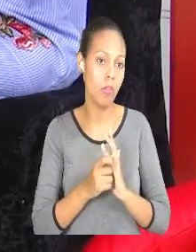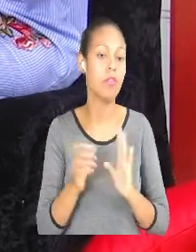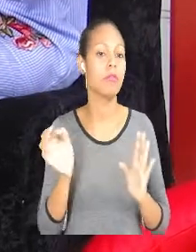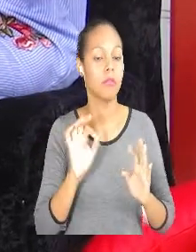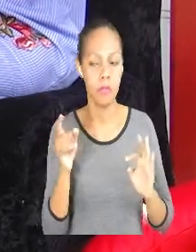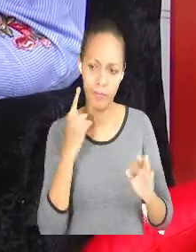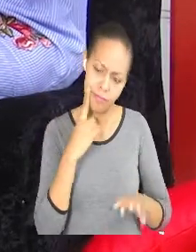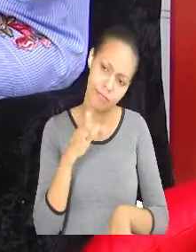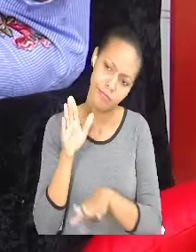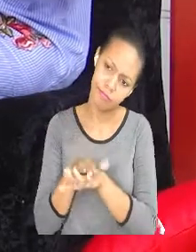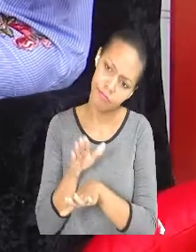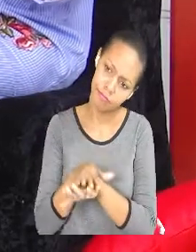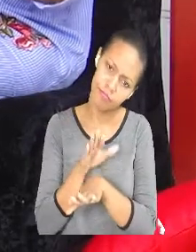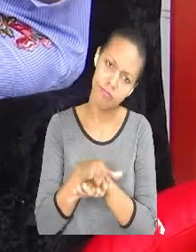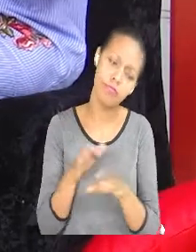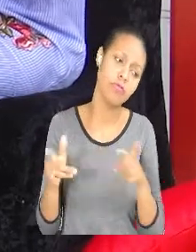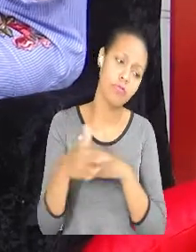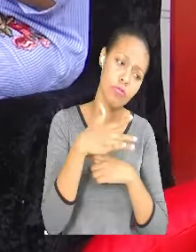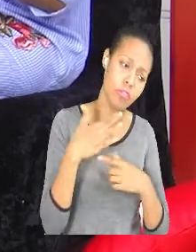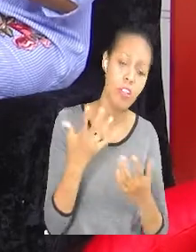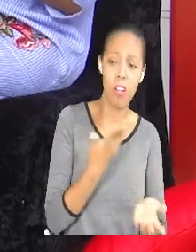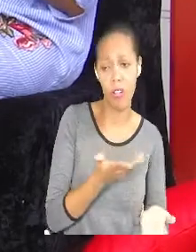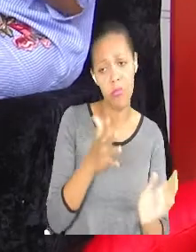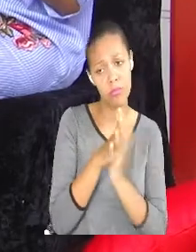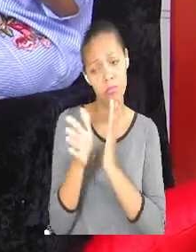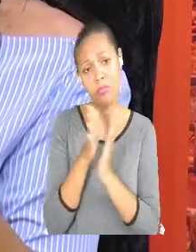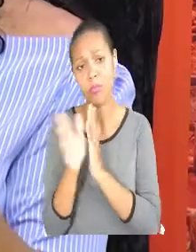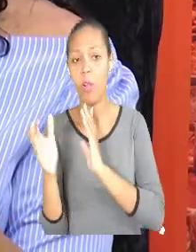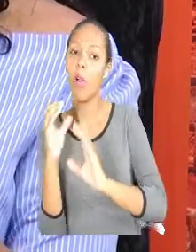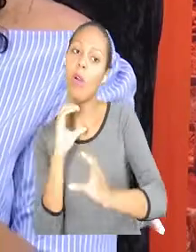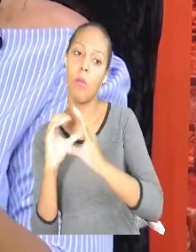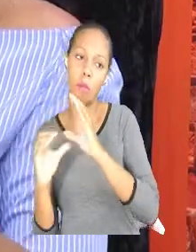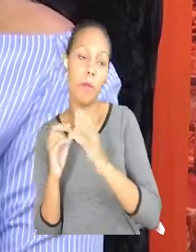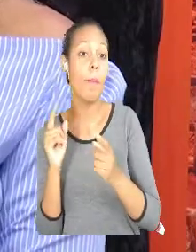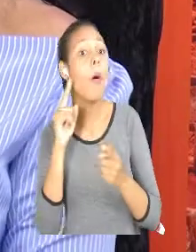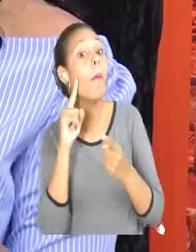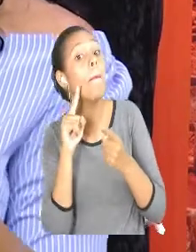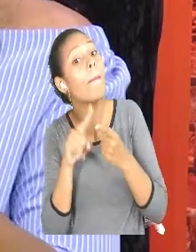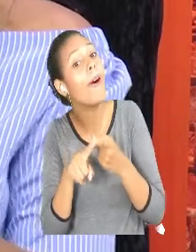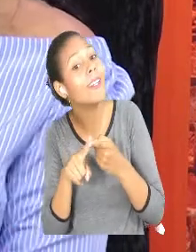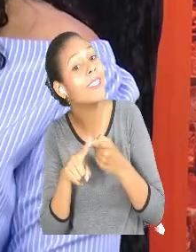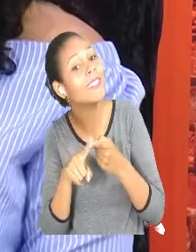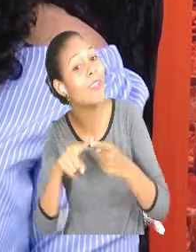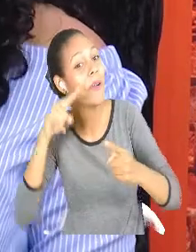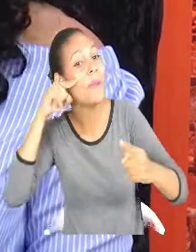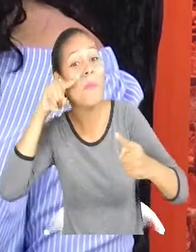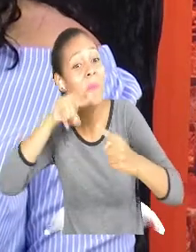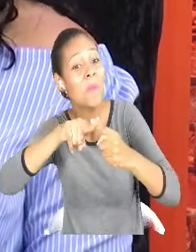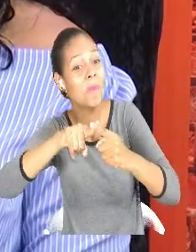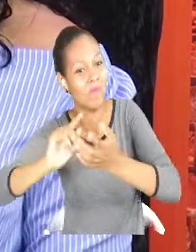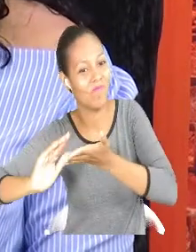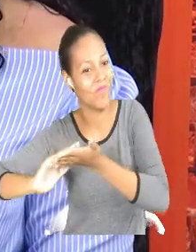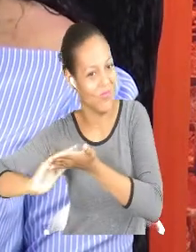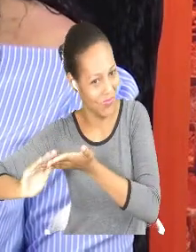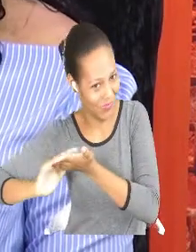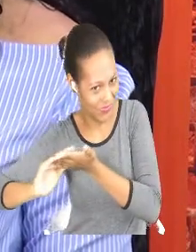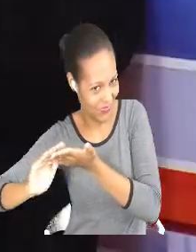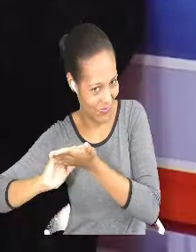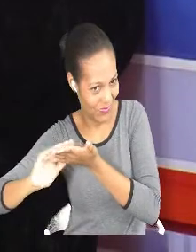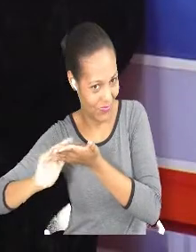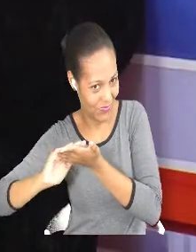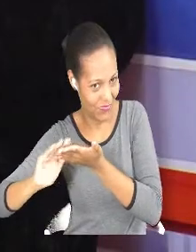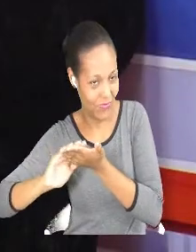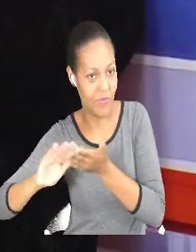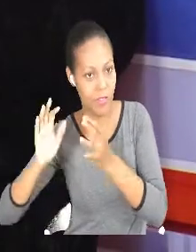que está sucediendo, desde la situación, y cómo invitar siempre a construir, a resolver, a trabajar en equipo también puede servir mucho.